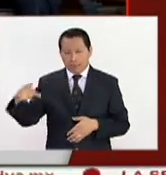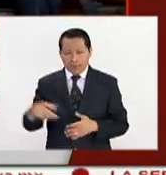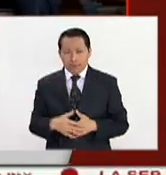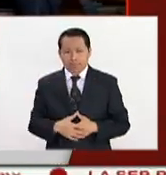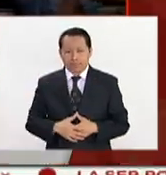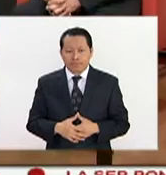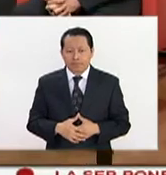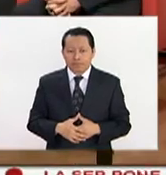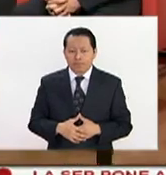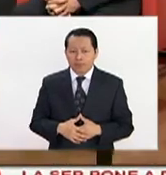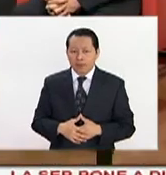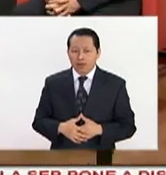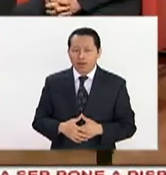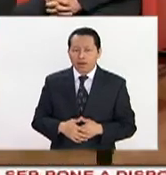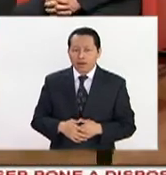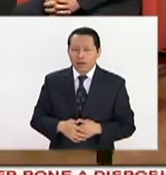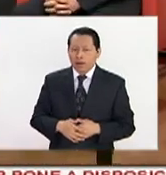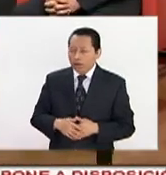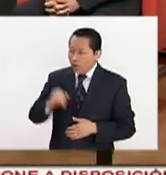Jorge,